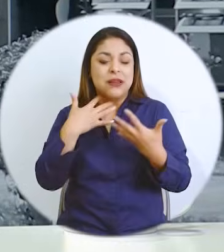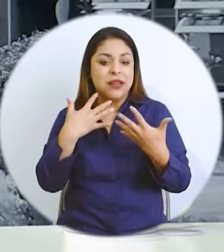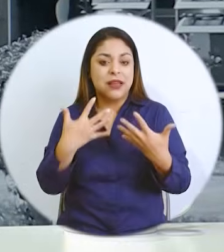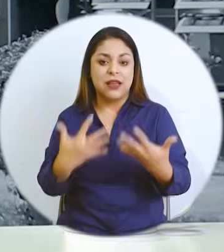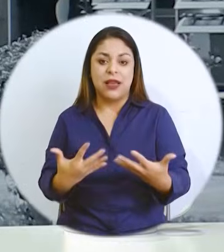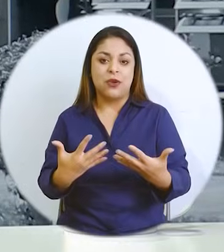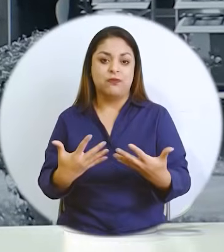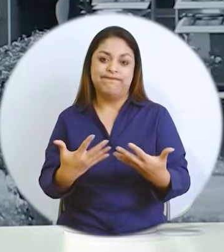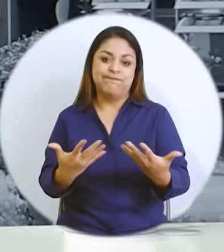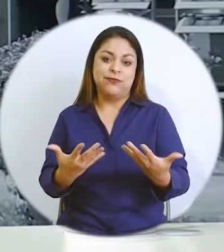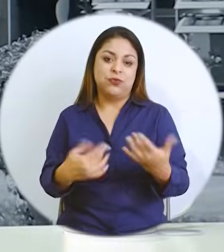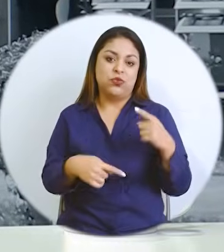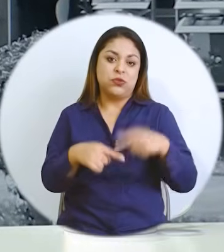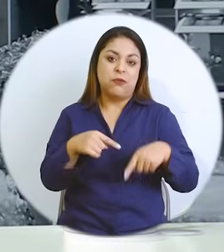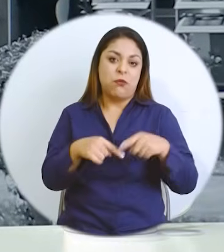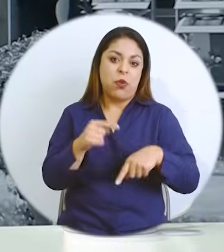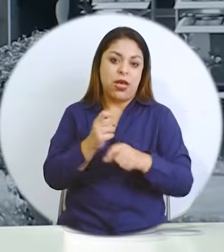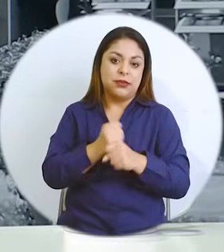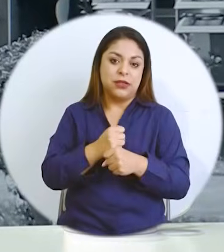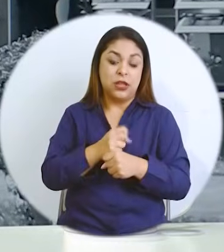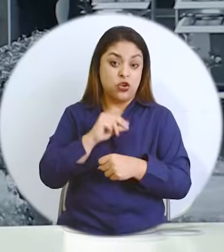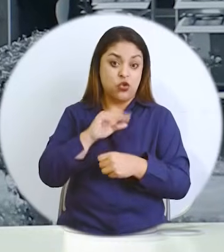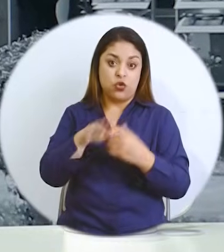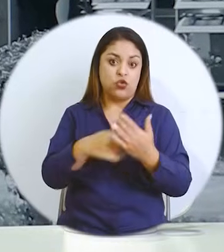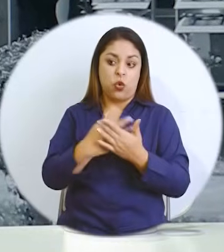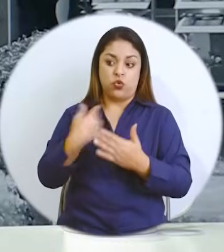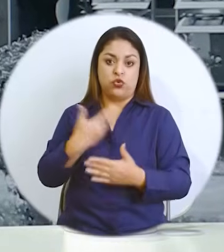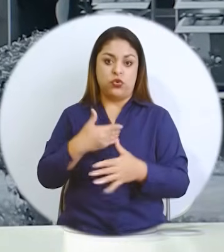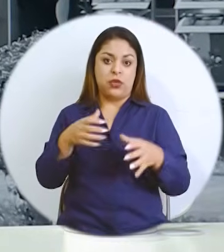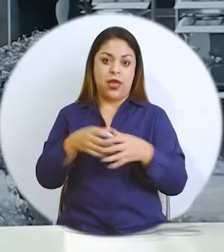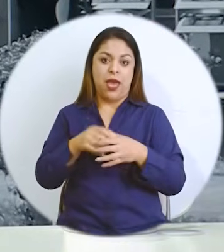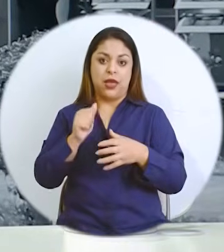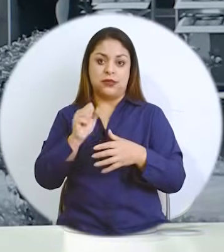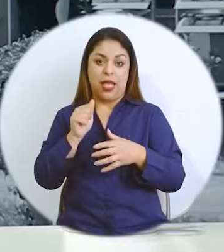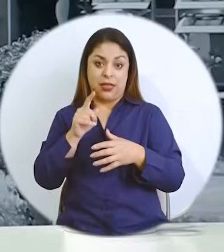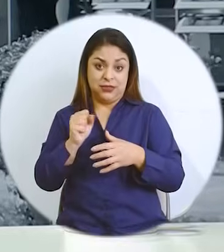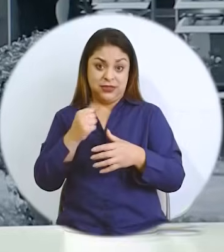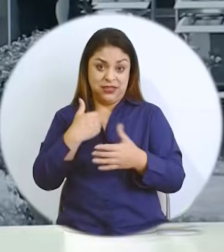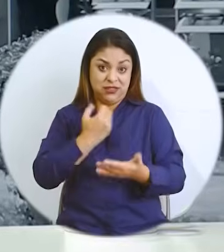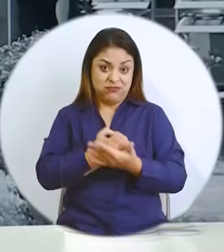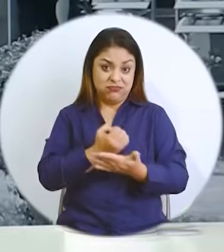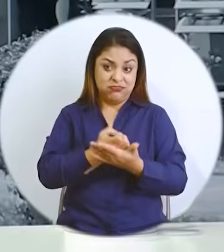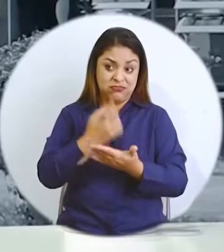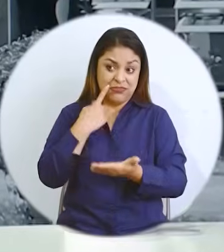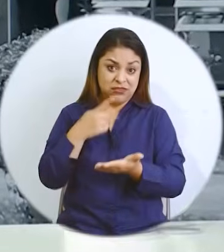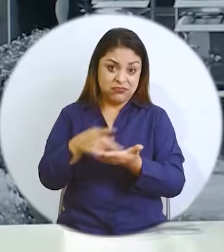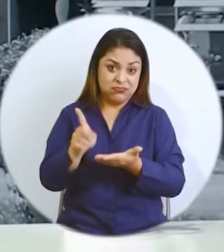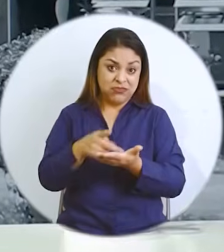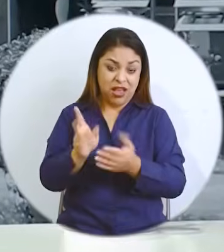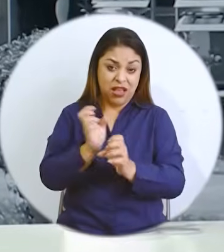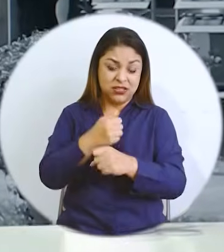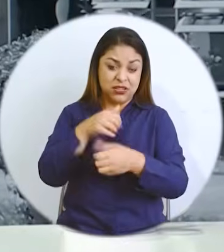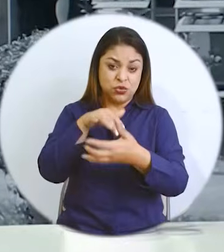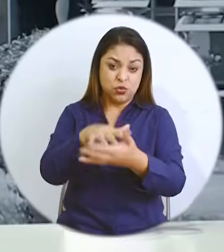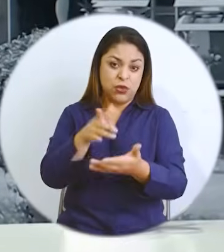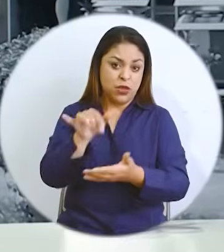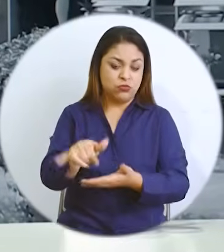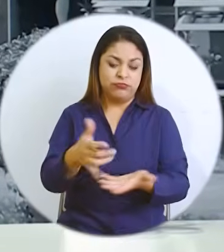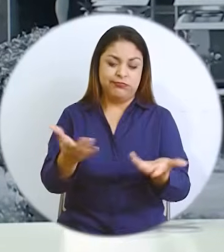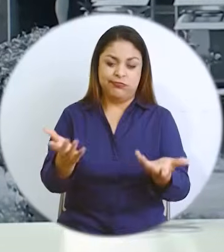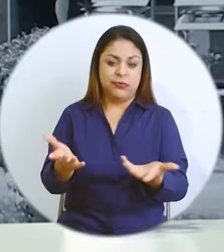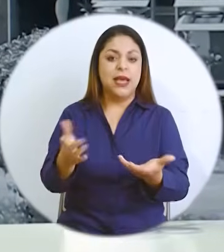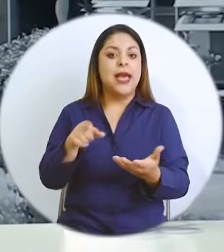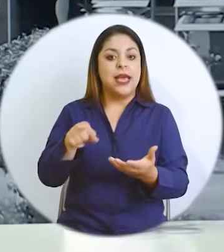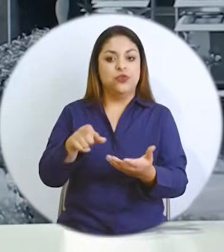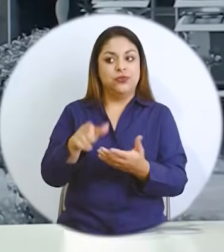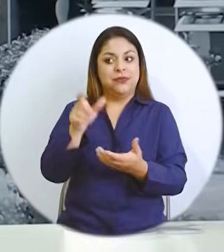que es muy caro. Entonces, no todos los asadas, los acueductos, tenemos acceso a poder, económicamente, a poder